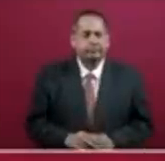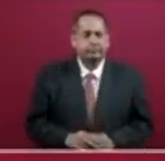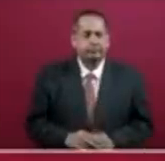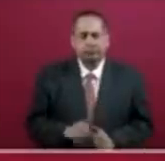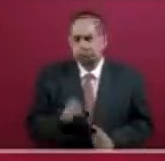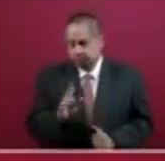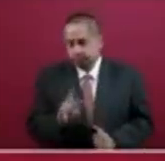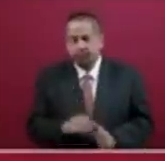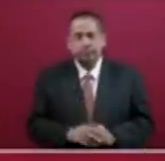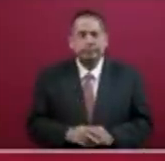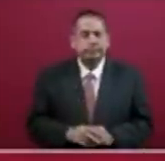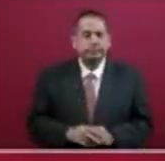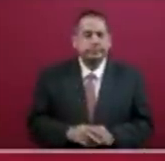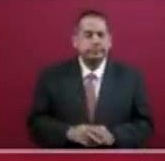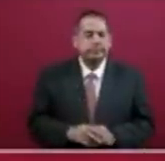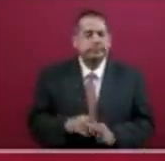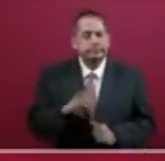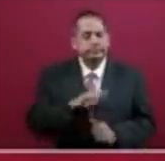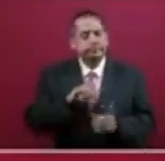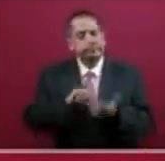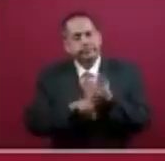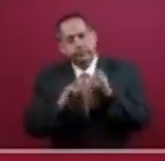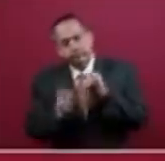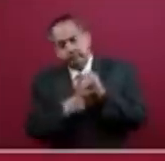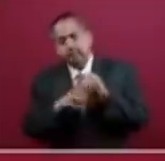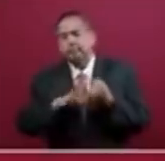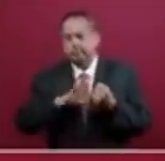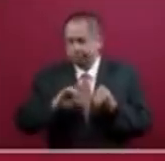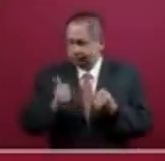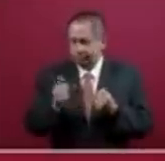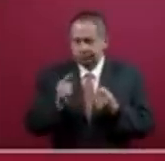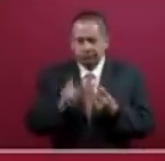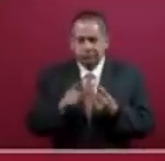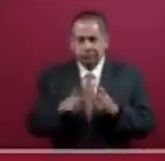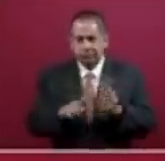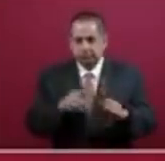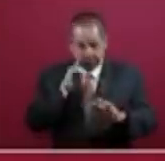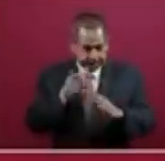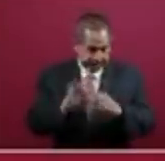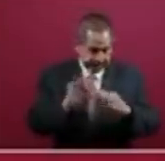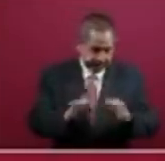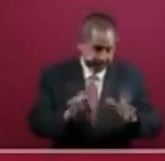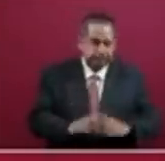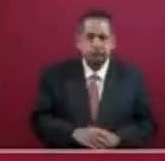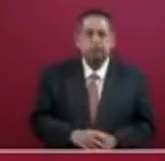Pero también había algo adicional. Miren,